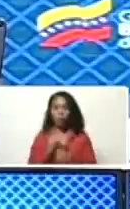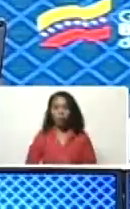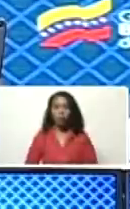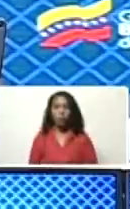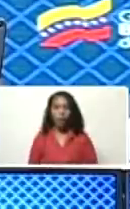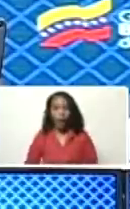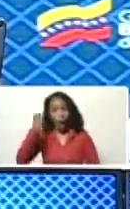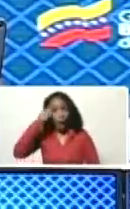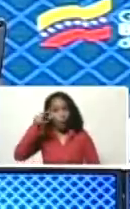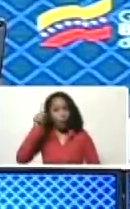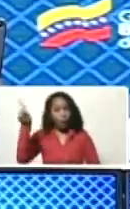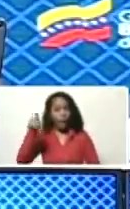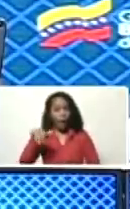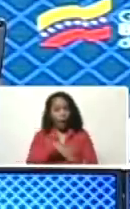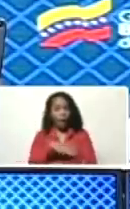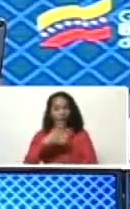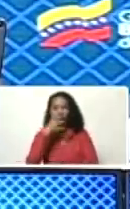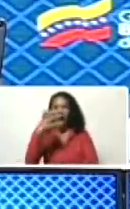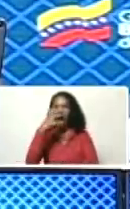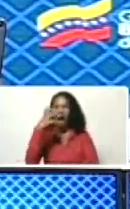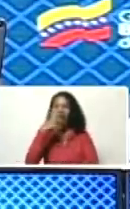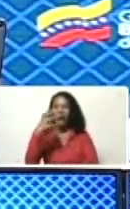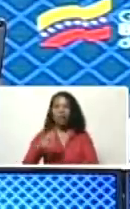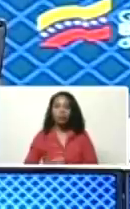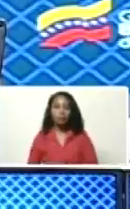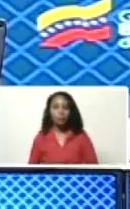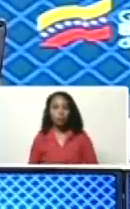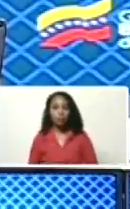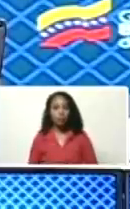el pueblo en las calles gritaba,